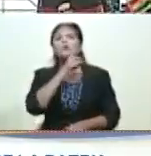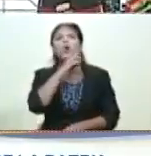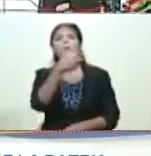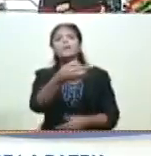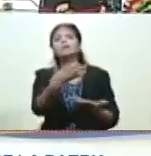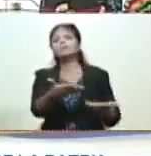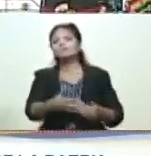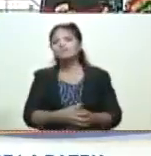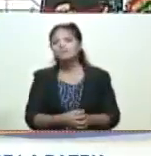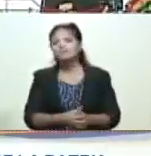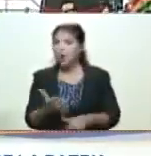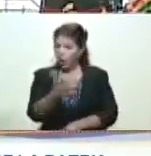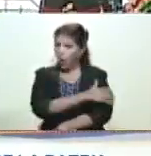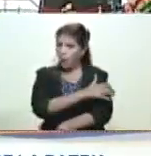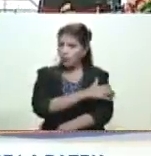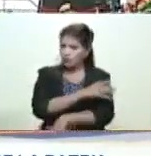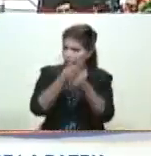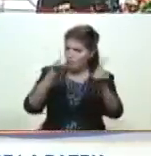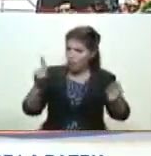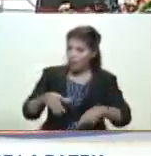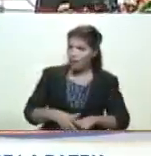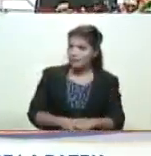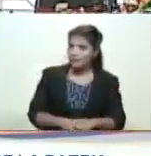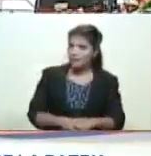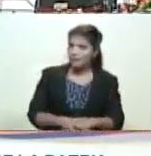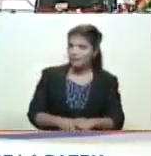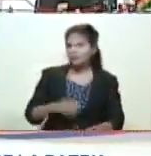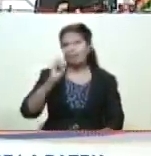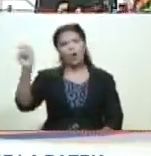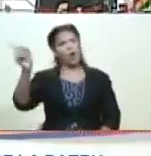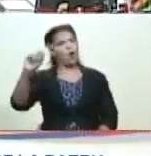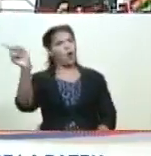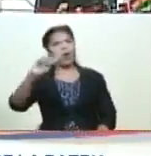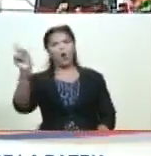eso oposición democrática?